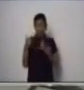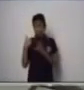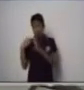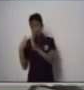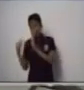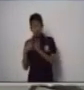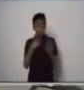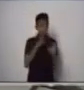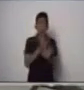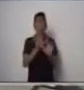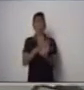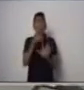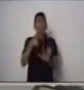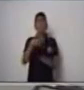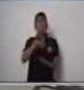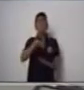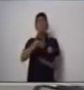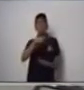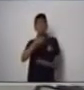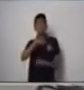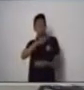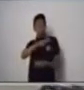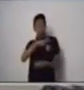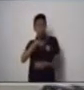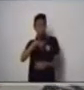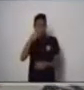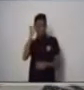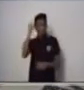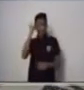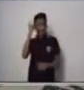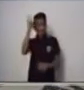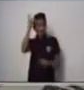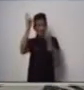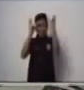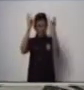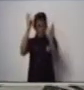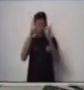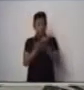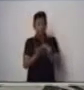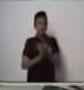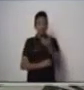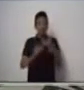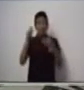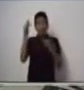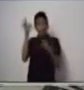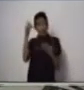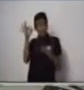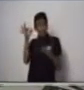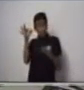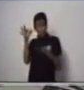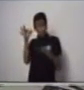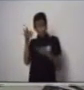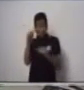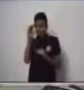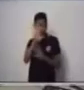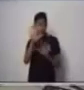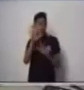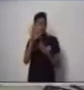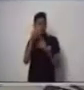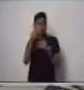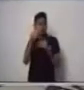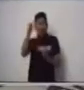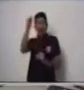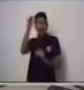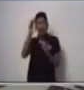los identifique como personas. Muy bien. Tomamos entonces nuestra hoja tamaño carta u